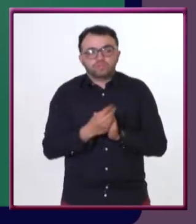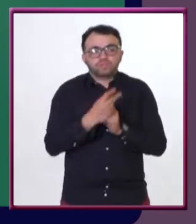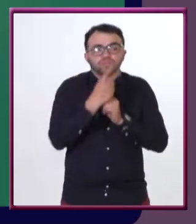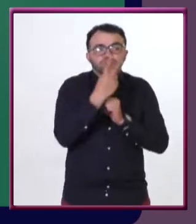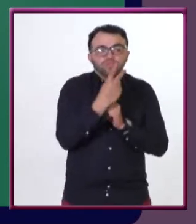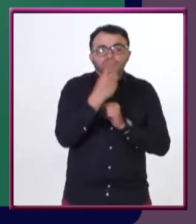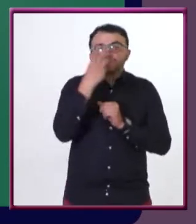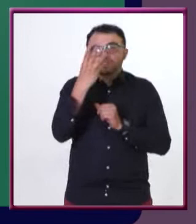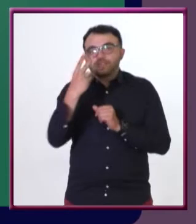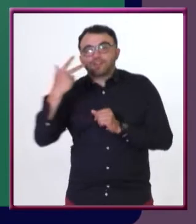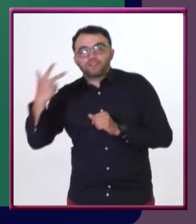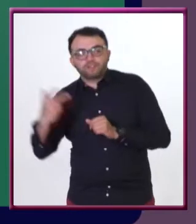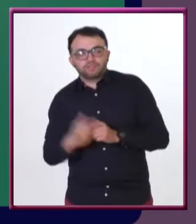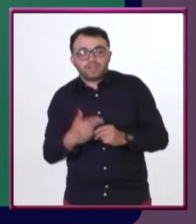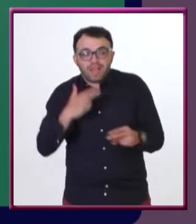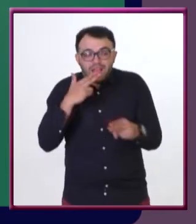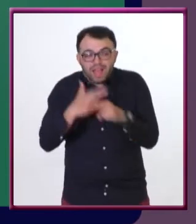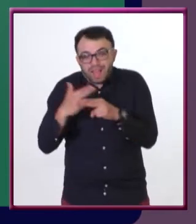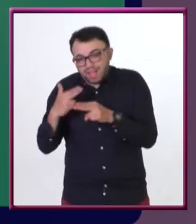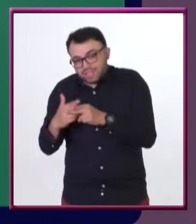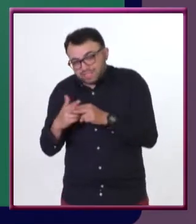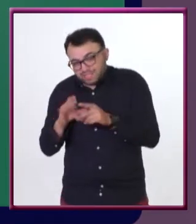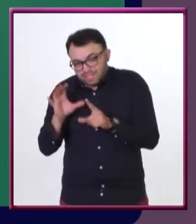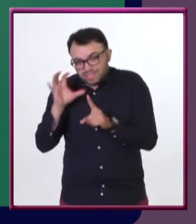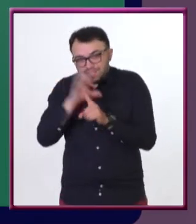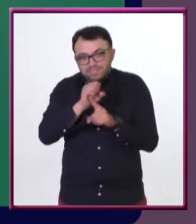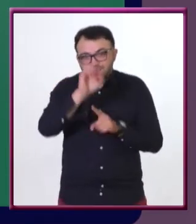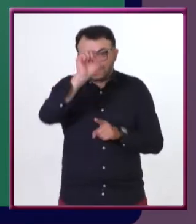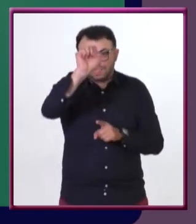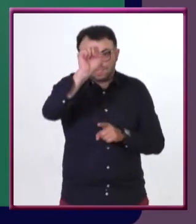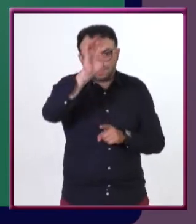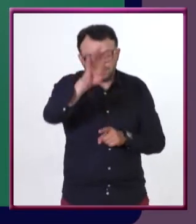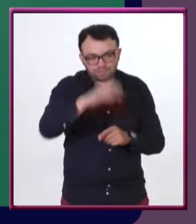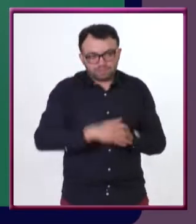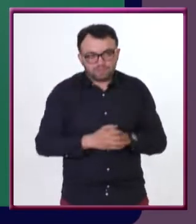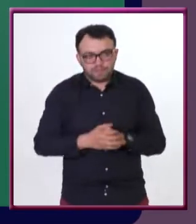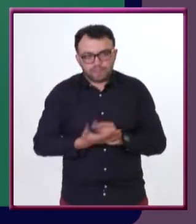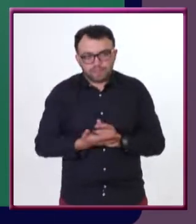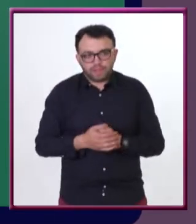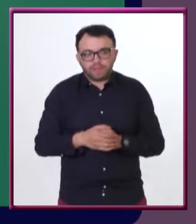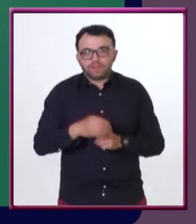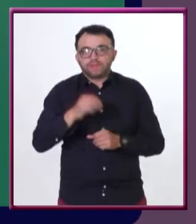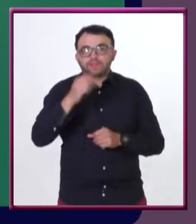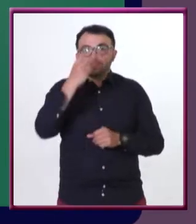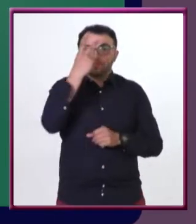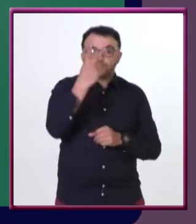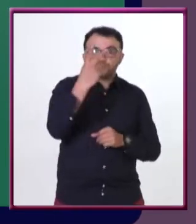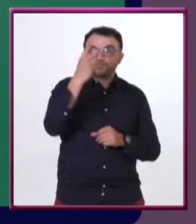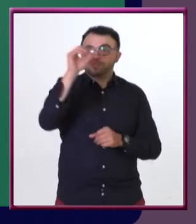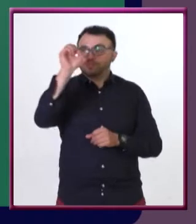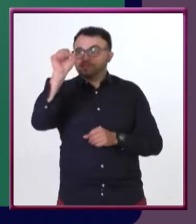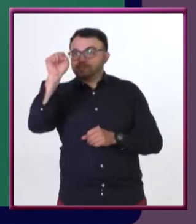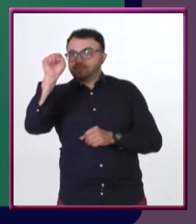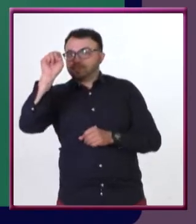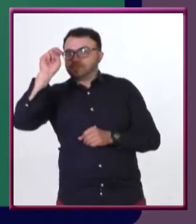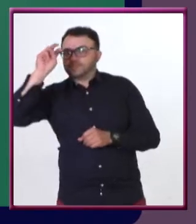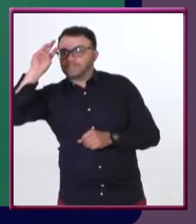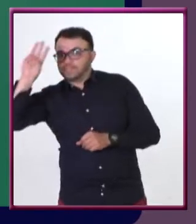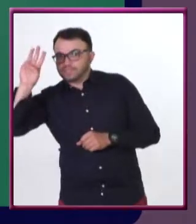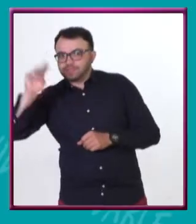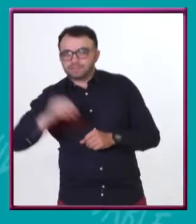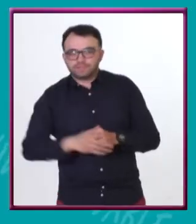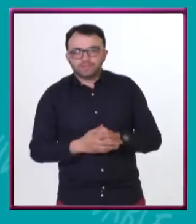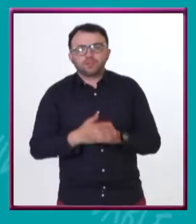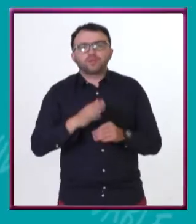casilla hasta llegar a la 64, que corresponderá al exponente 63, porque recordemos que empezamos